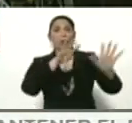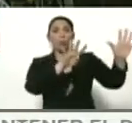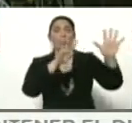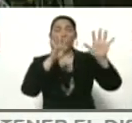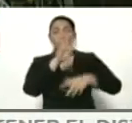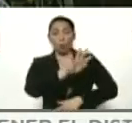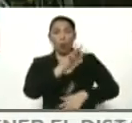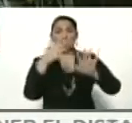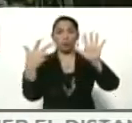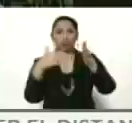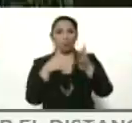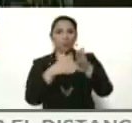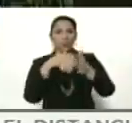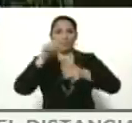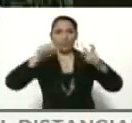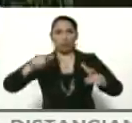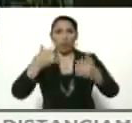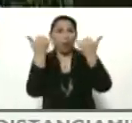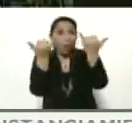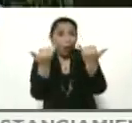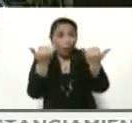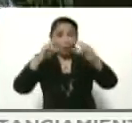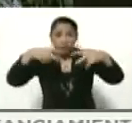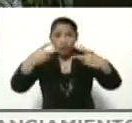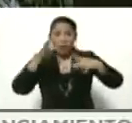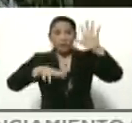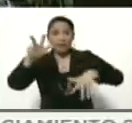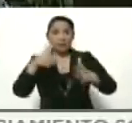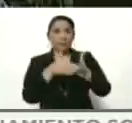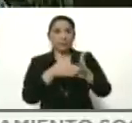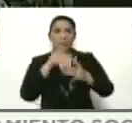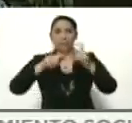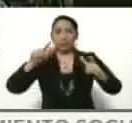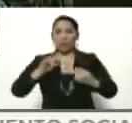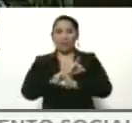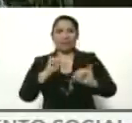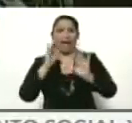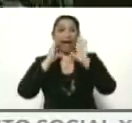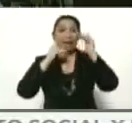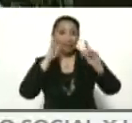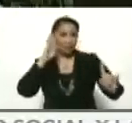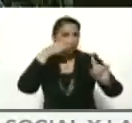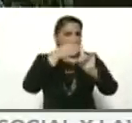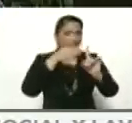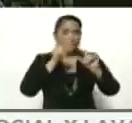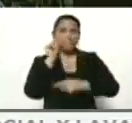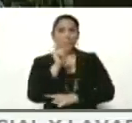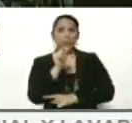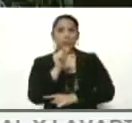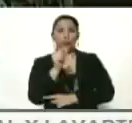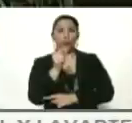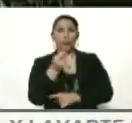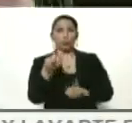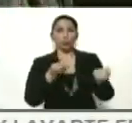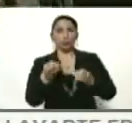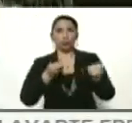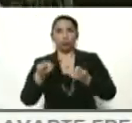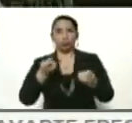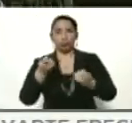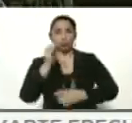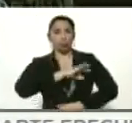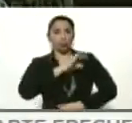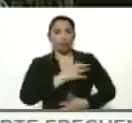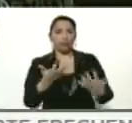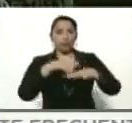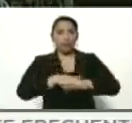48.000 personas, pero actualmente hay 13.000 que están siendo atendidos en estos puestos de atención social integral. Ahora